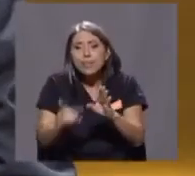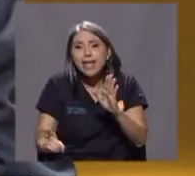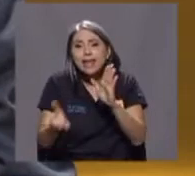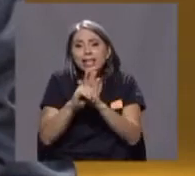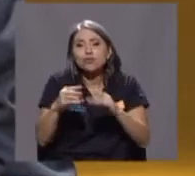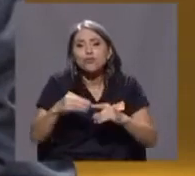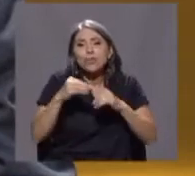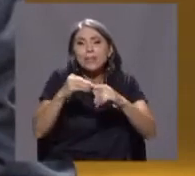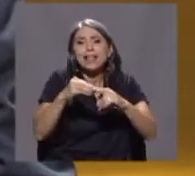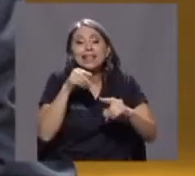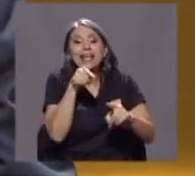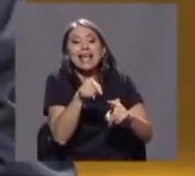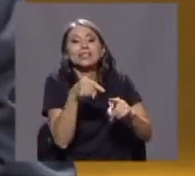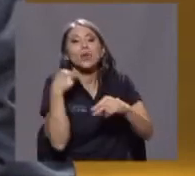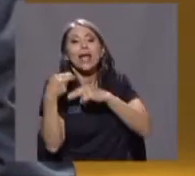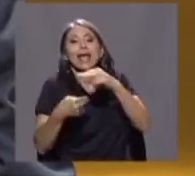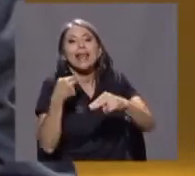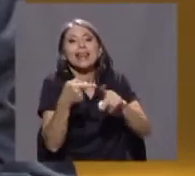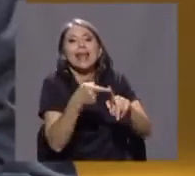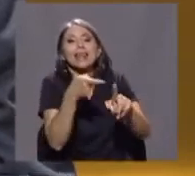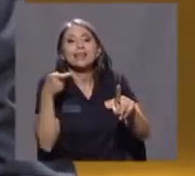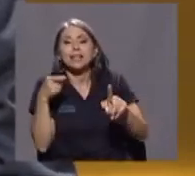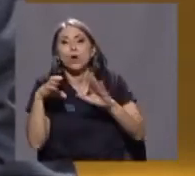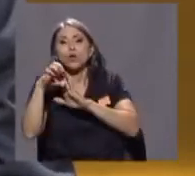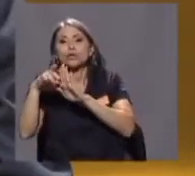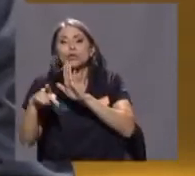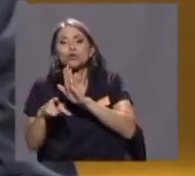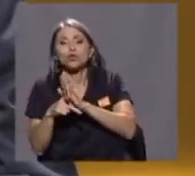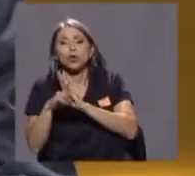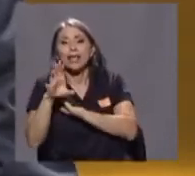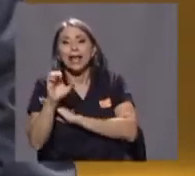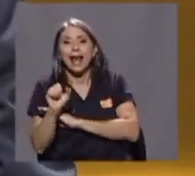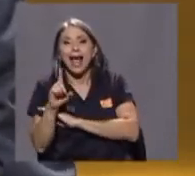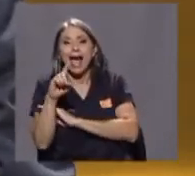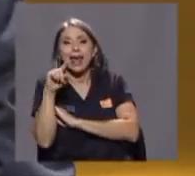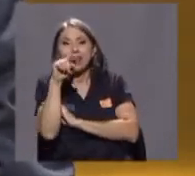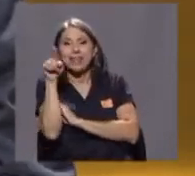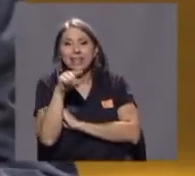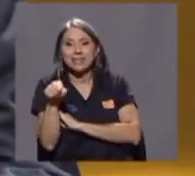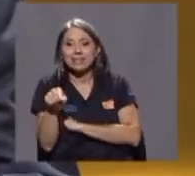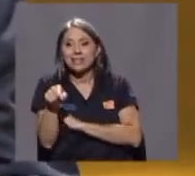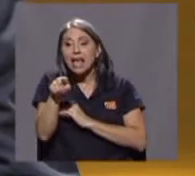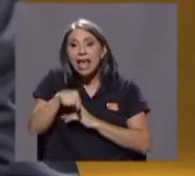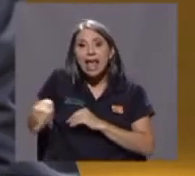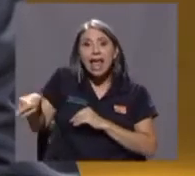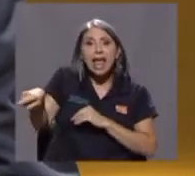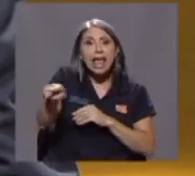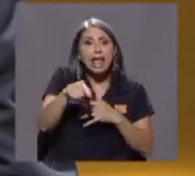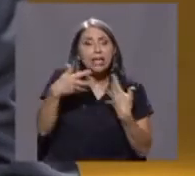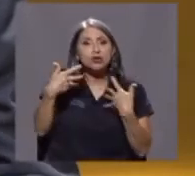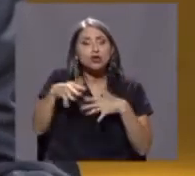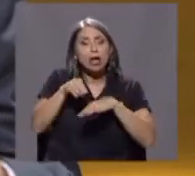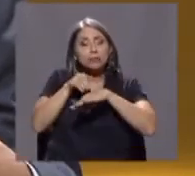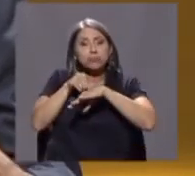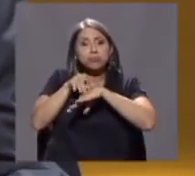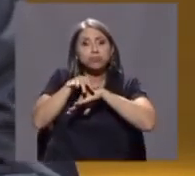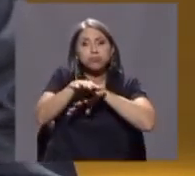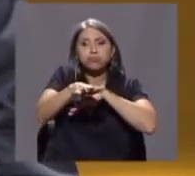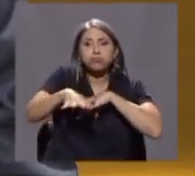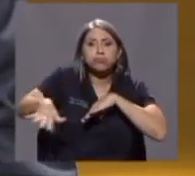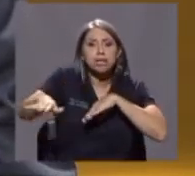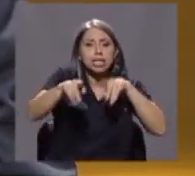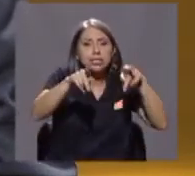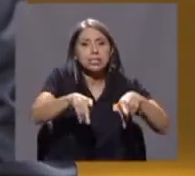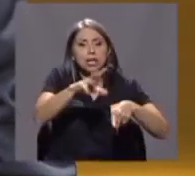de la Constitución de Cádiz. Eso marcó una impronta en la nacionalidad, en el ser costarricense, que se ha ido